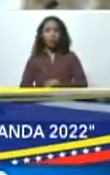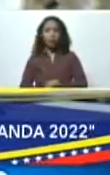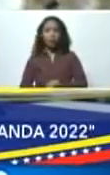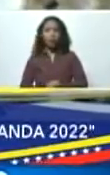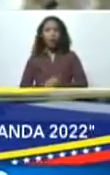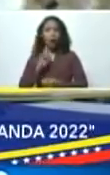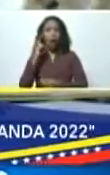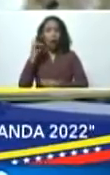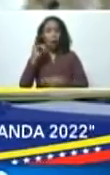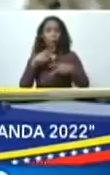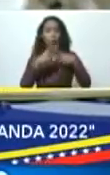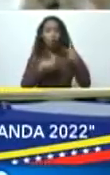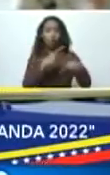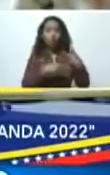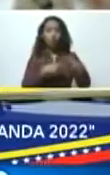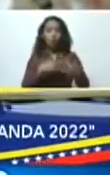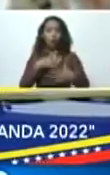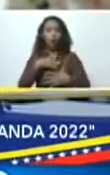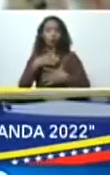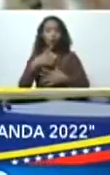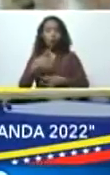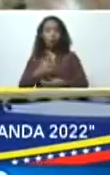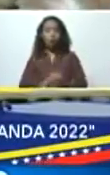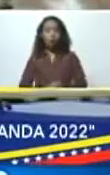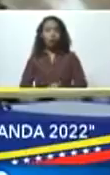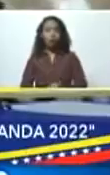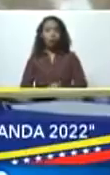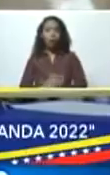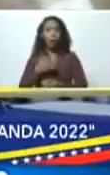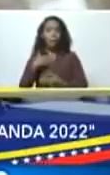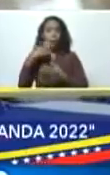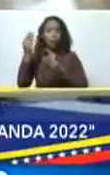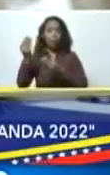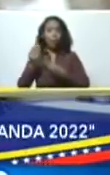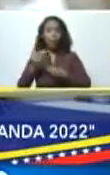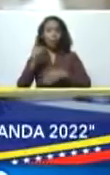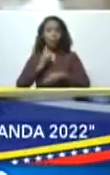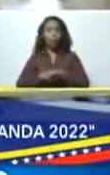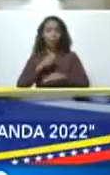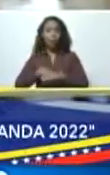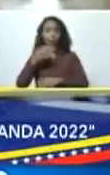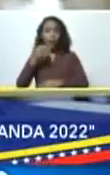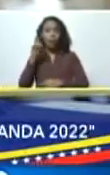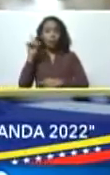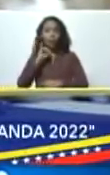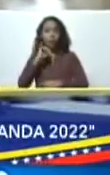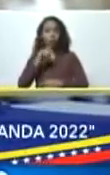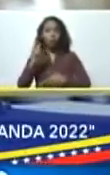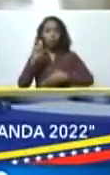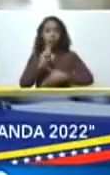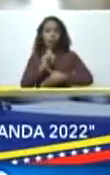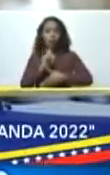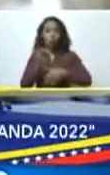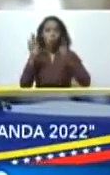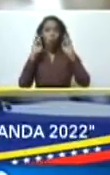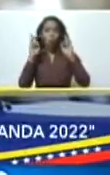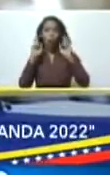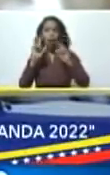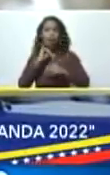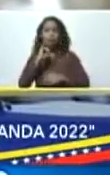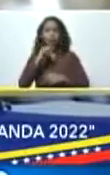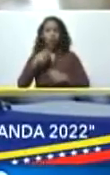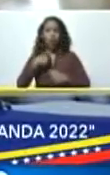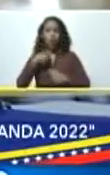sus productores. Interesante. Me bajaron en tiempo real este reporte de Telesur. Ojalá sea el reporte que yo